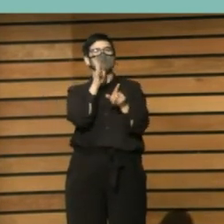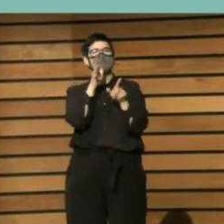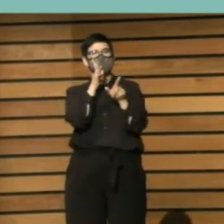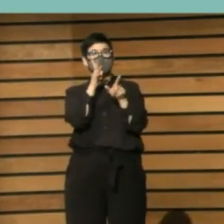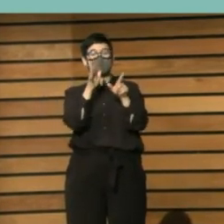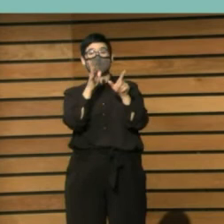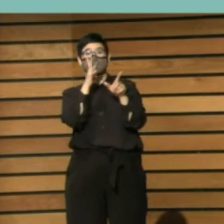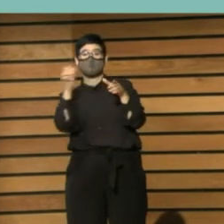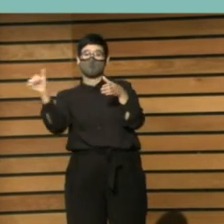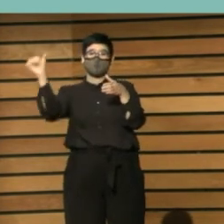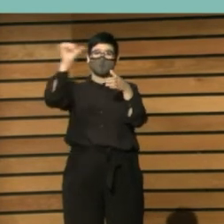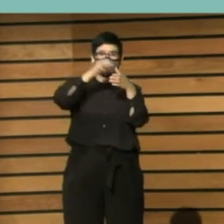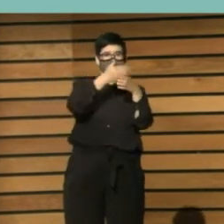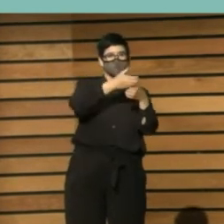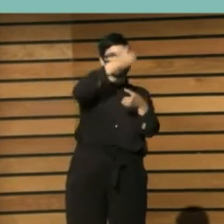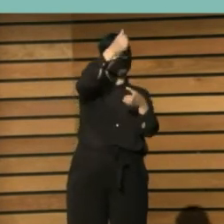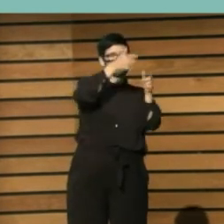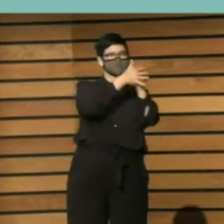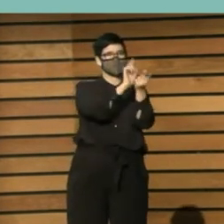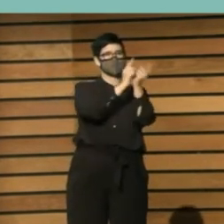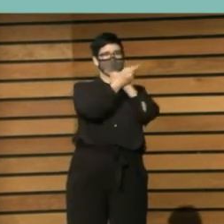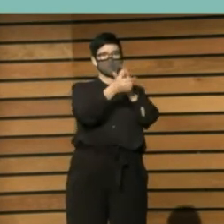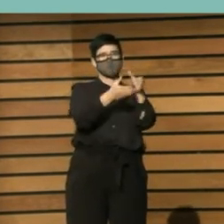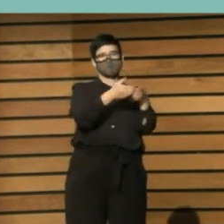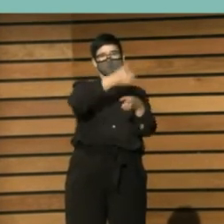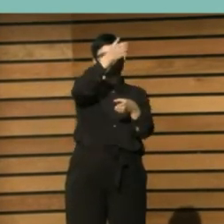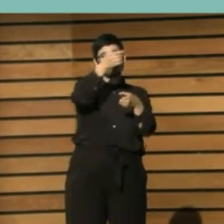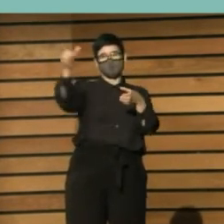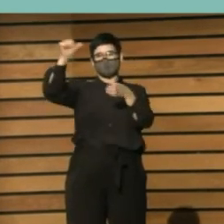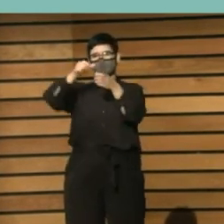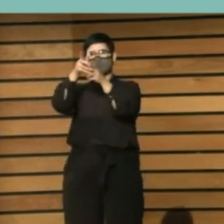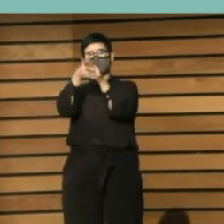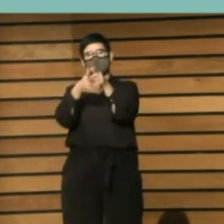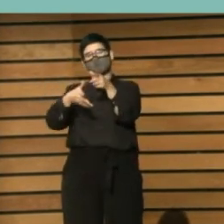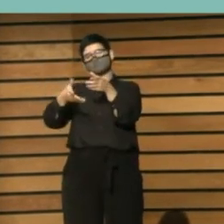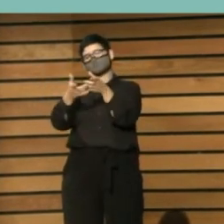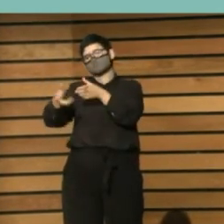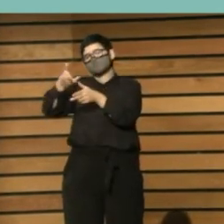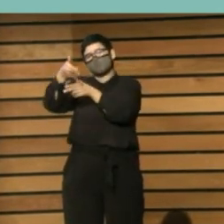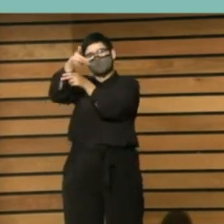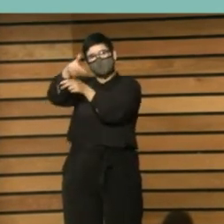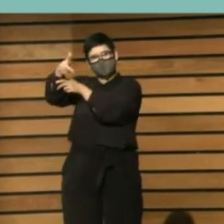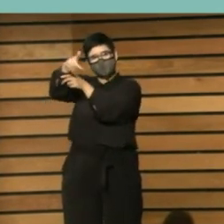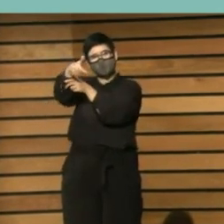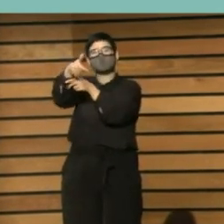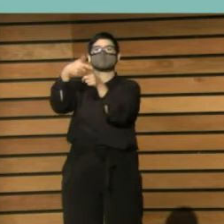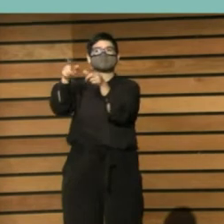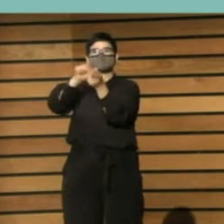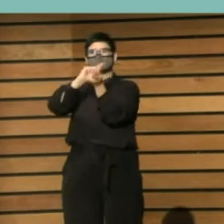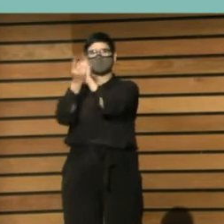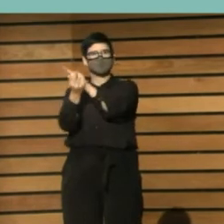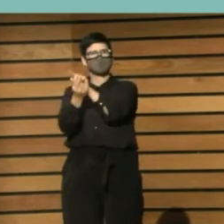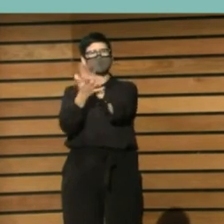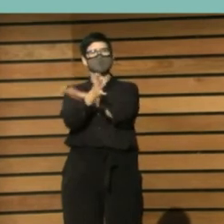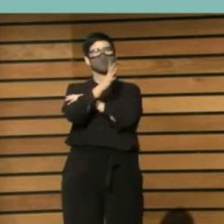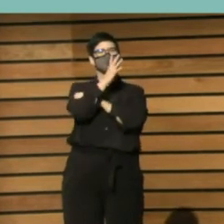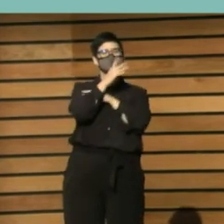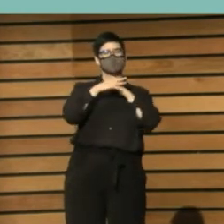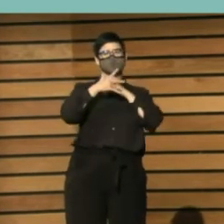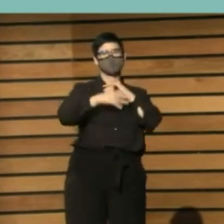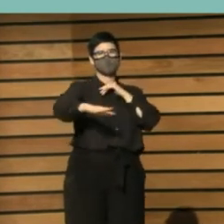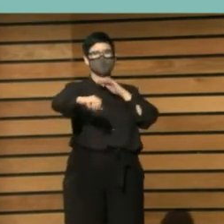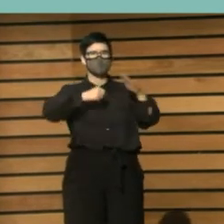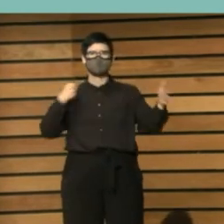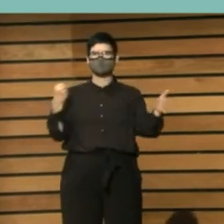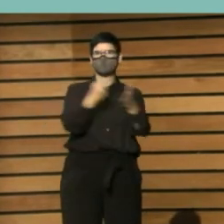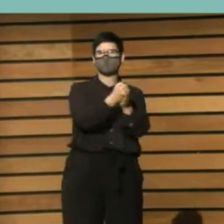botella y será la botella. Ponla en la tetera y será la tetera. El agua puede fluir o puede golpear.